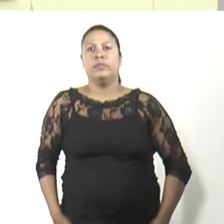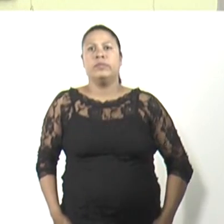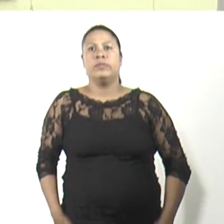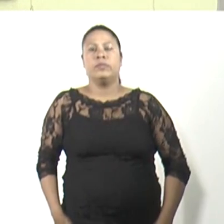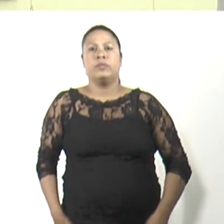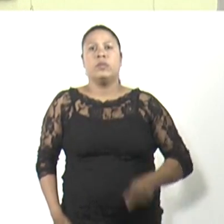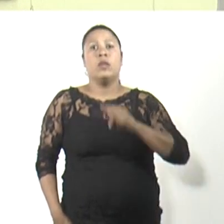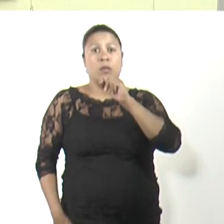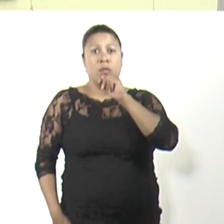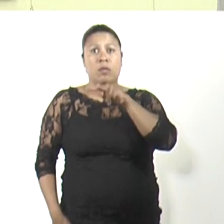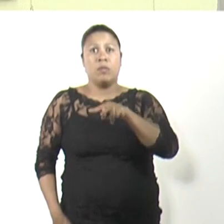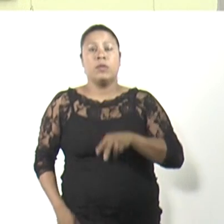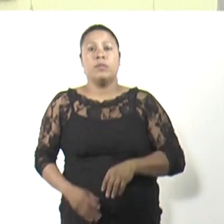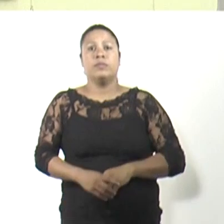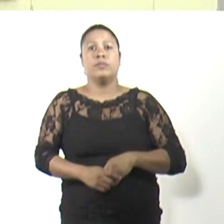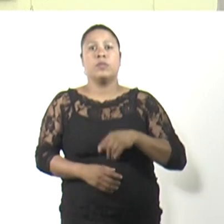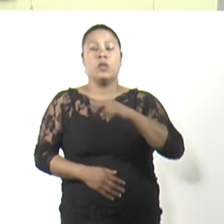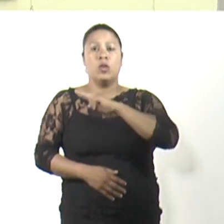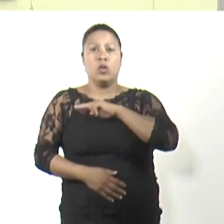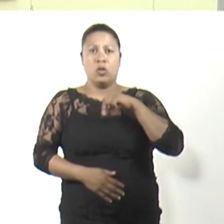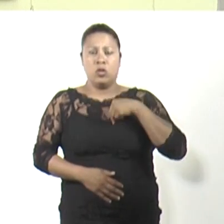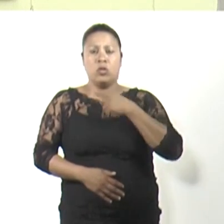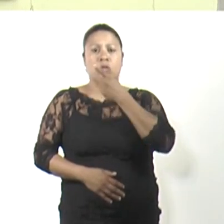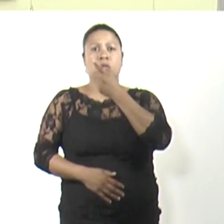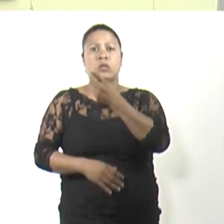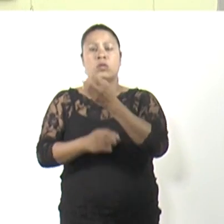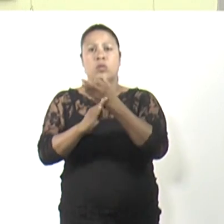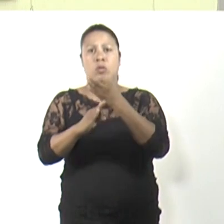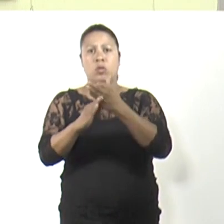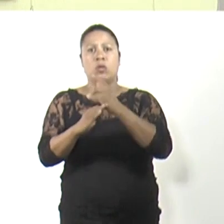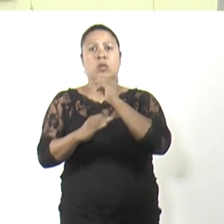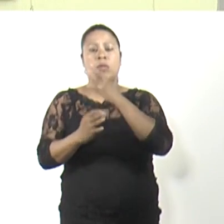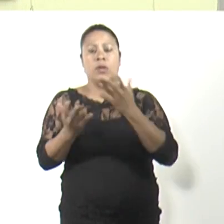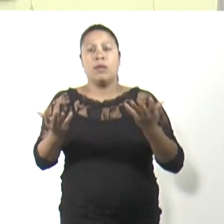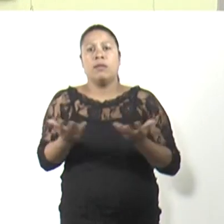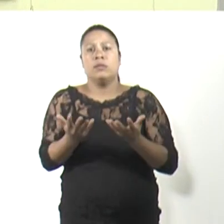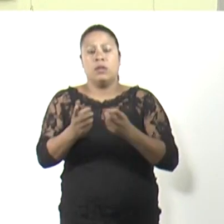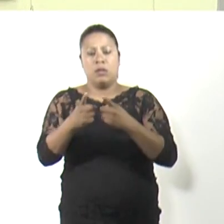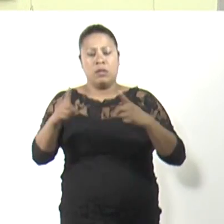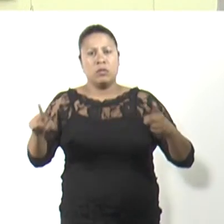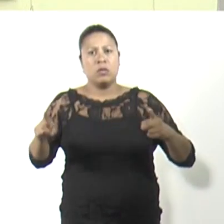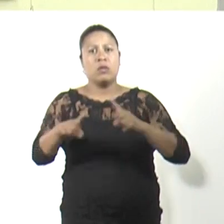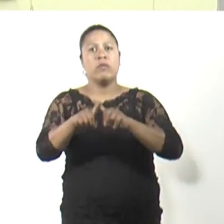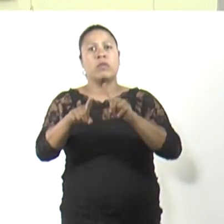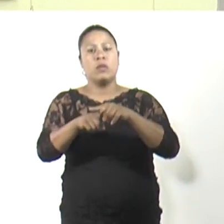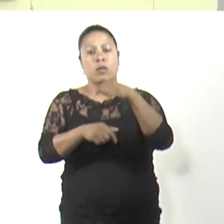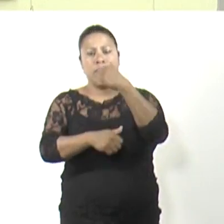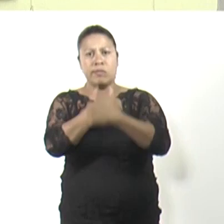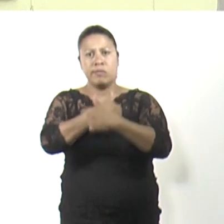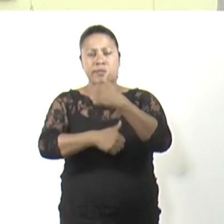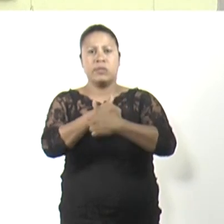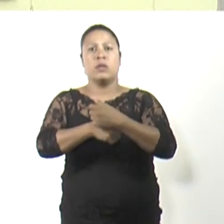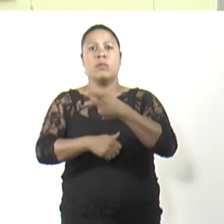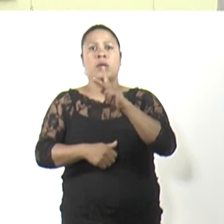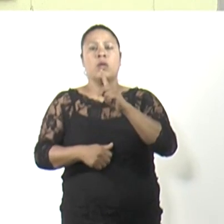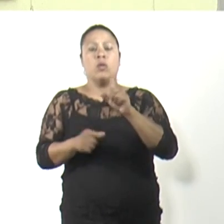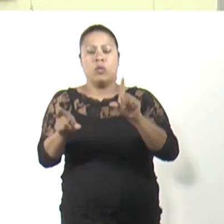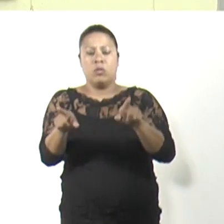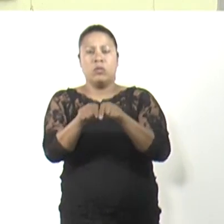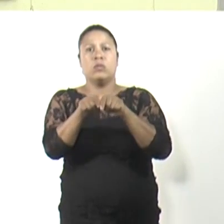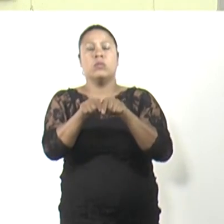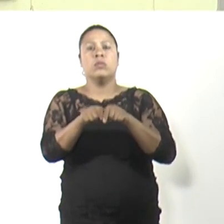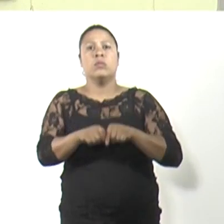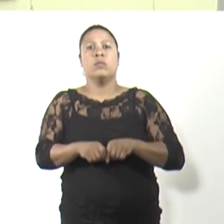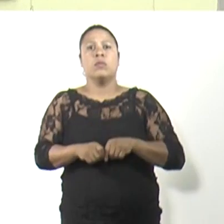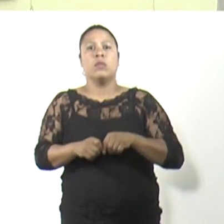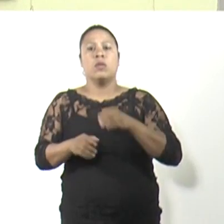Y también dijimos que vamos a desarrollar diferentes competencias, pero esencialmente